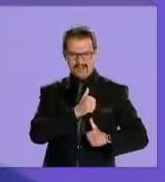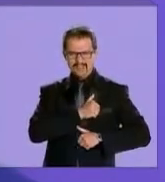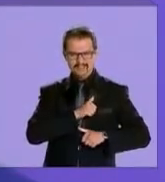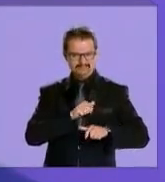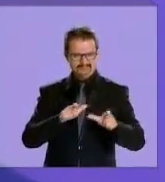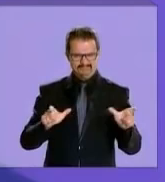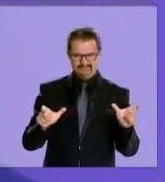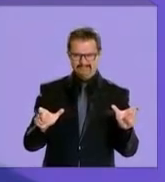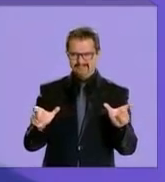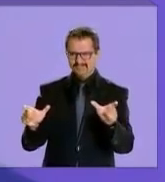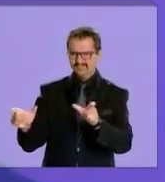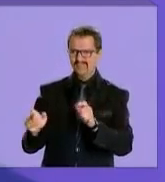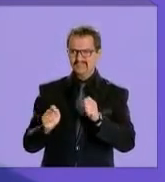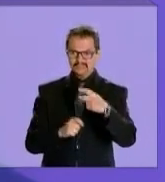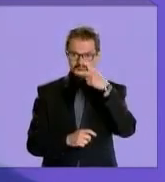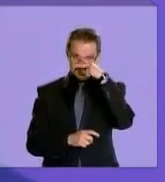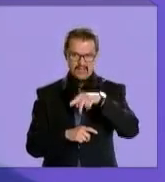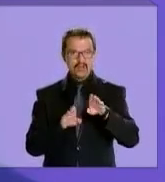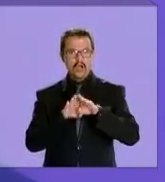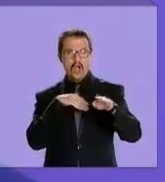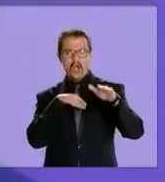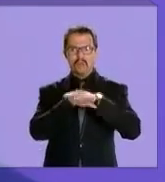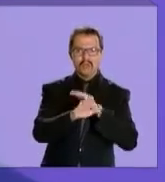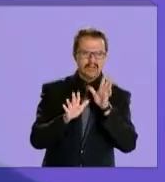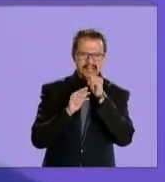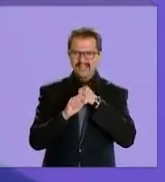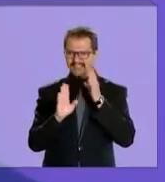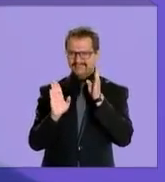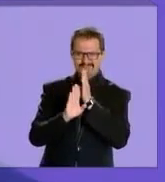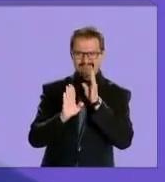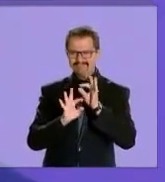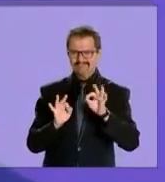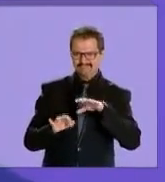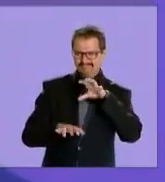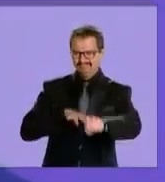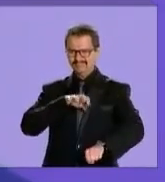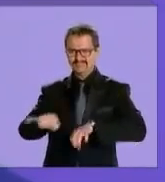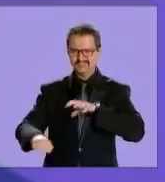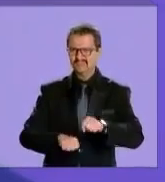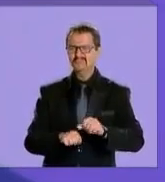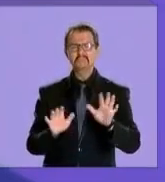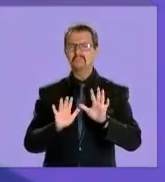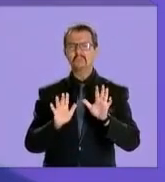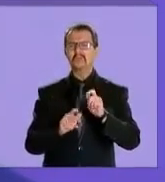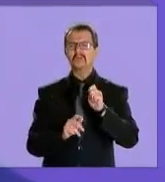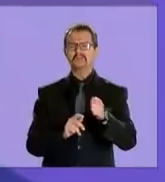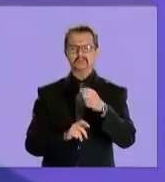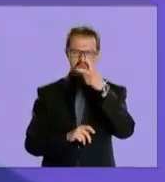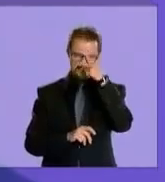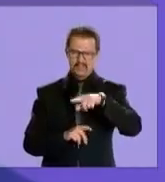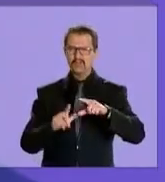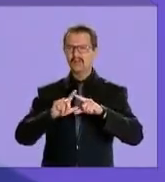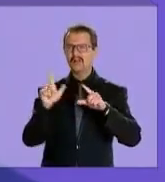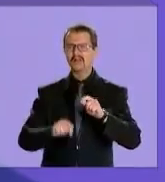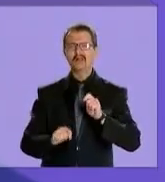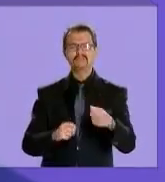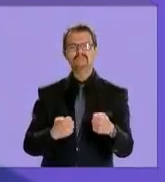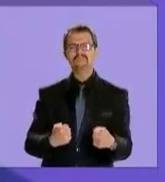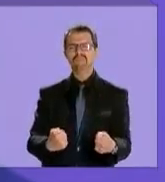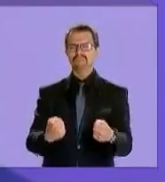economía que haya trabajo en mexico para que la gente no tenga necesidad de emigrar